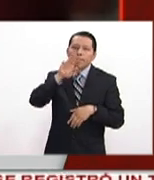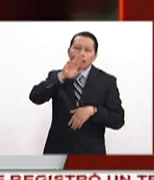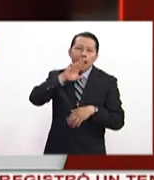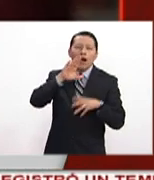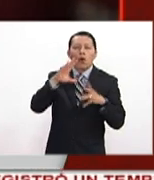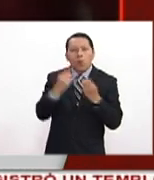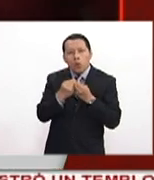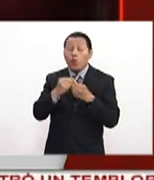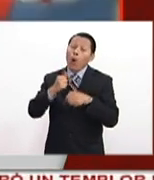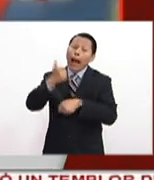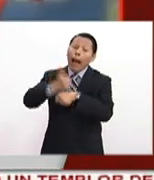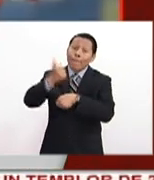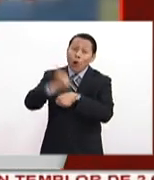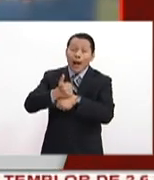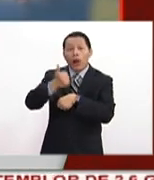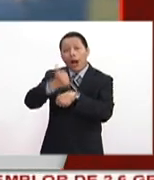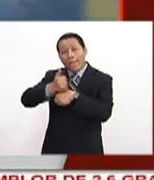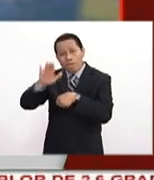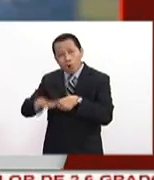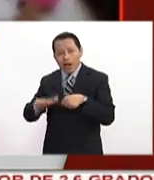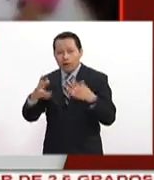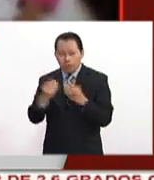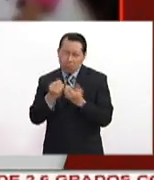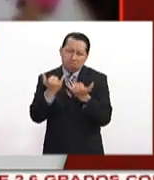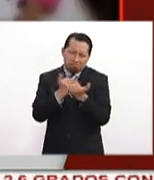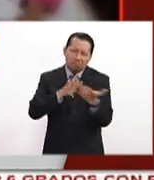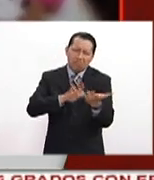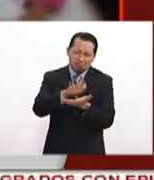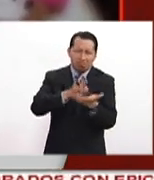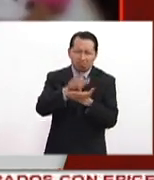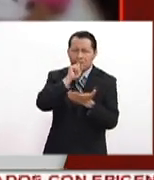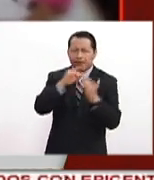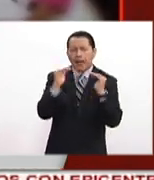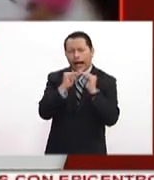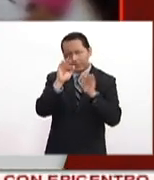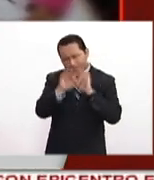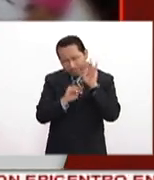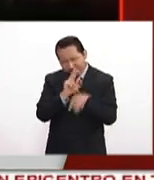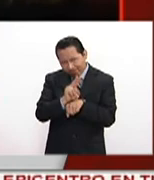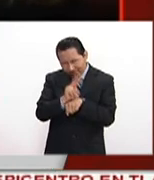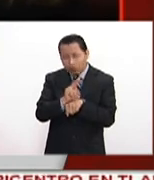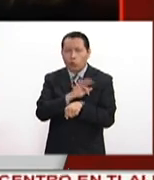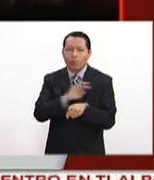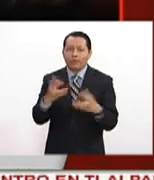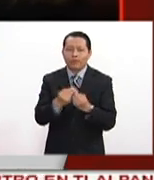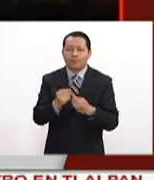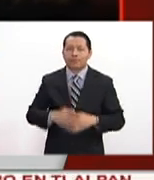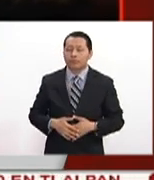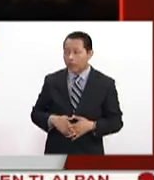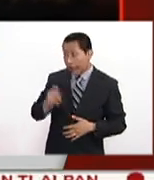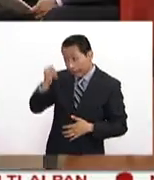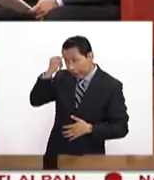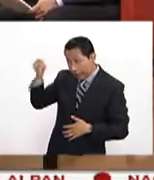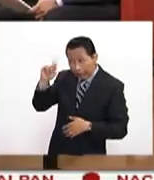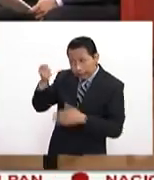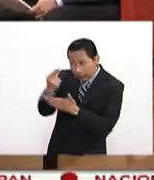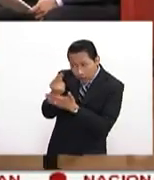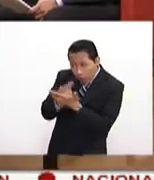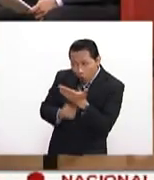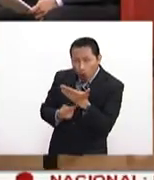los abuelitos, que tantas veces también los ayudan, los cuidan en casa. Entonces la idea es plasmar por medio de un dibujo